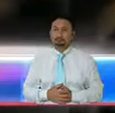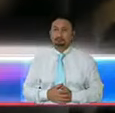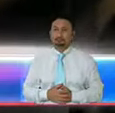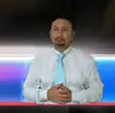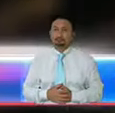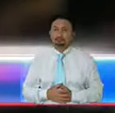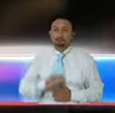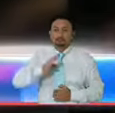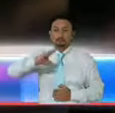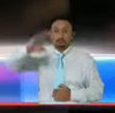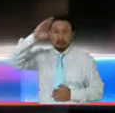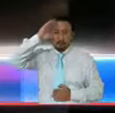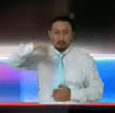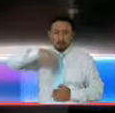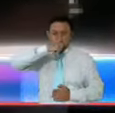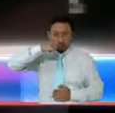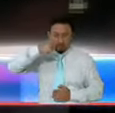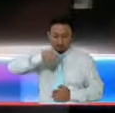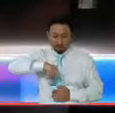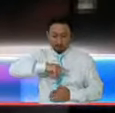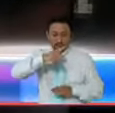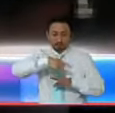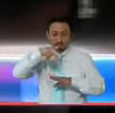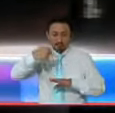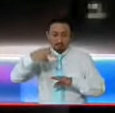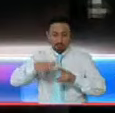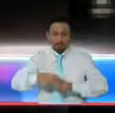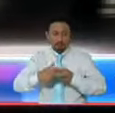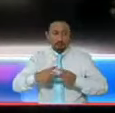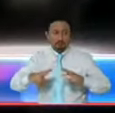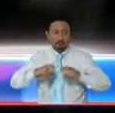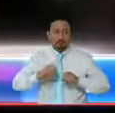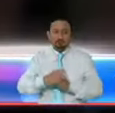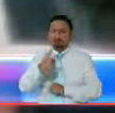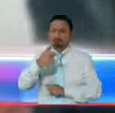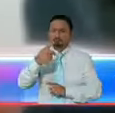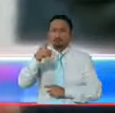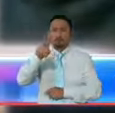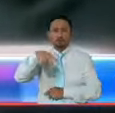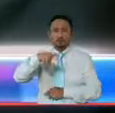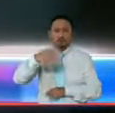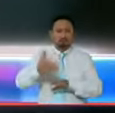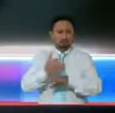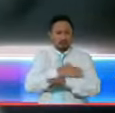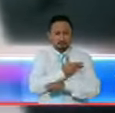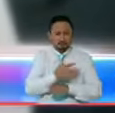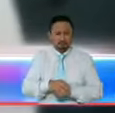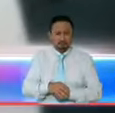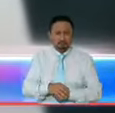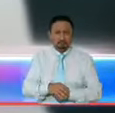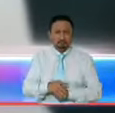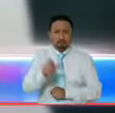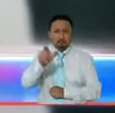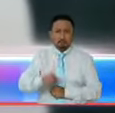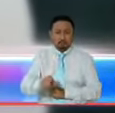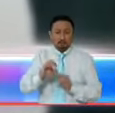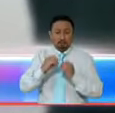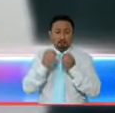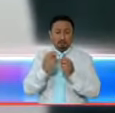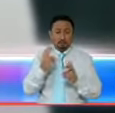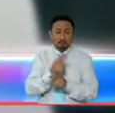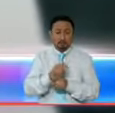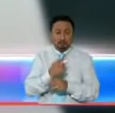Agentes antinarcóticos de la subzona Pichincha aperturaron una investigación hace 2 meses. Seguimientos permitieron identificar a los integrantes de una